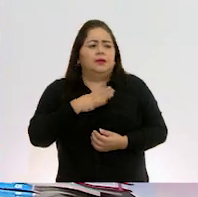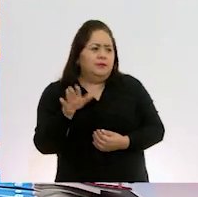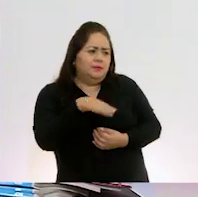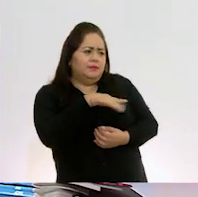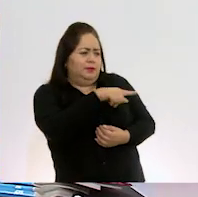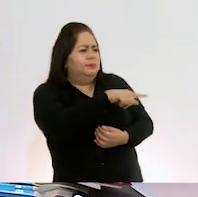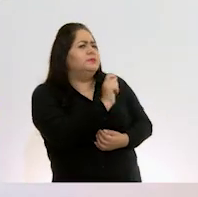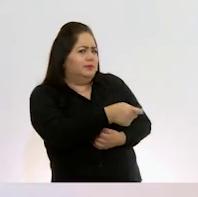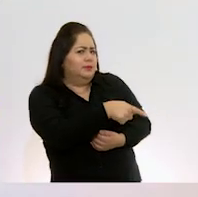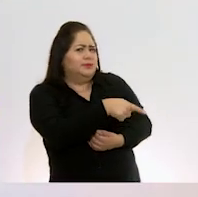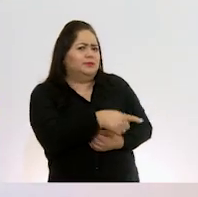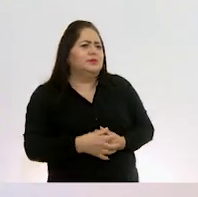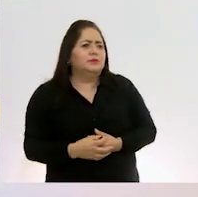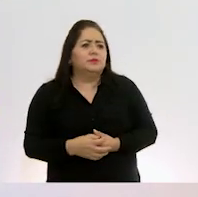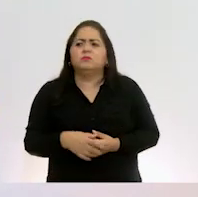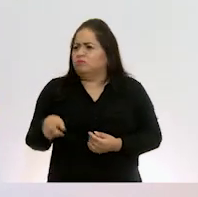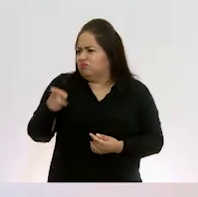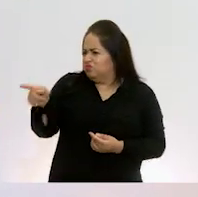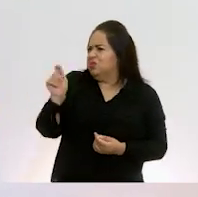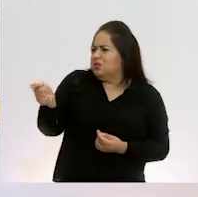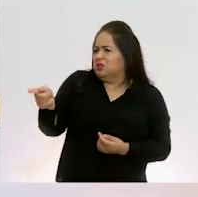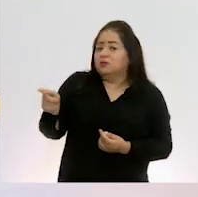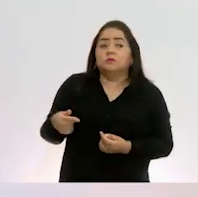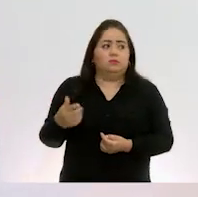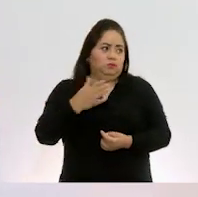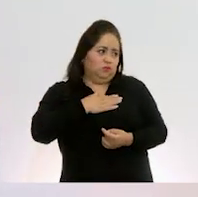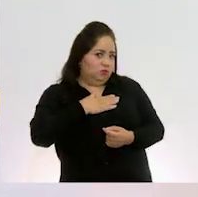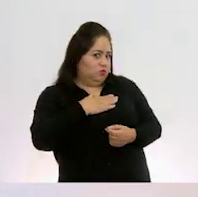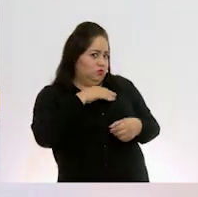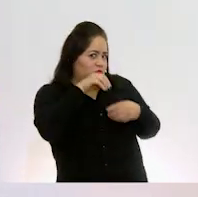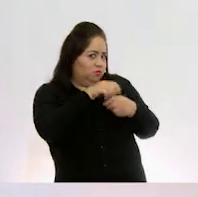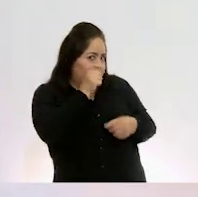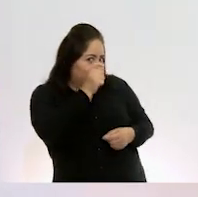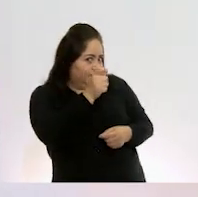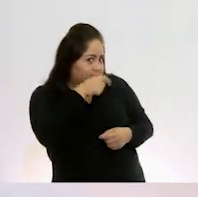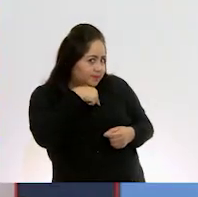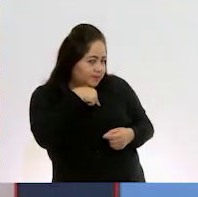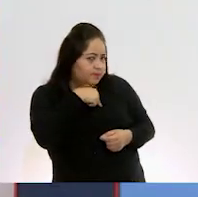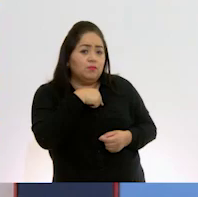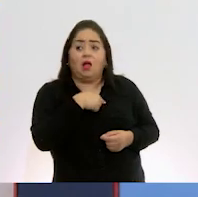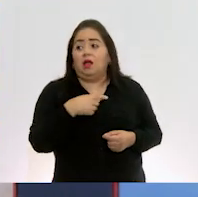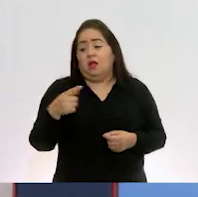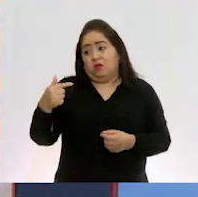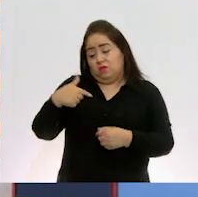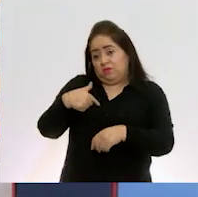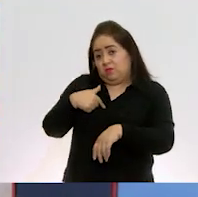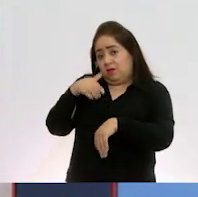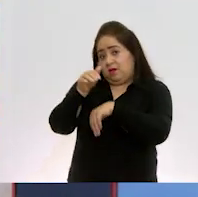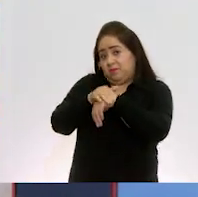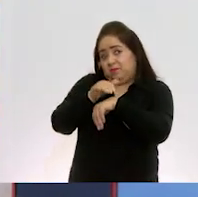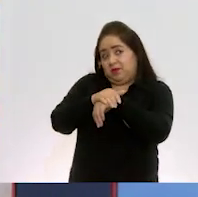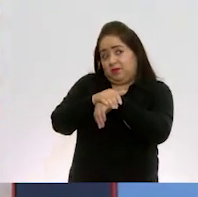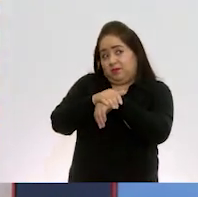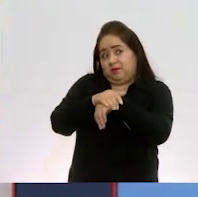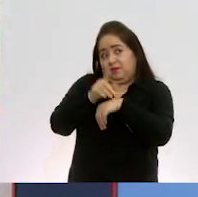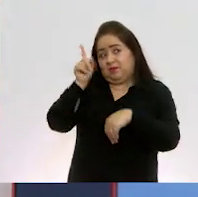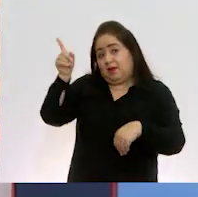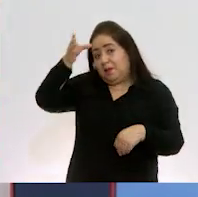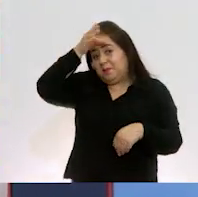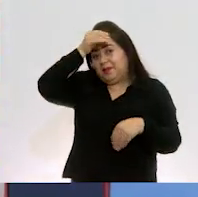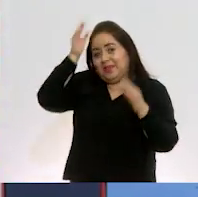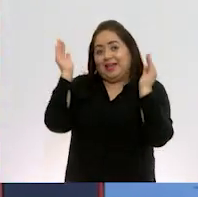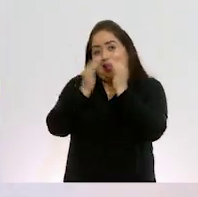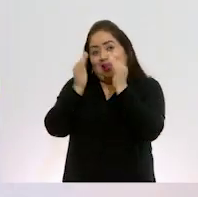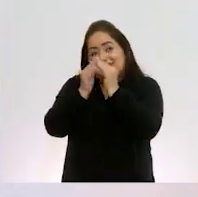Disculpa, ¿tú quién eres? ¿Tú quién eres? Yo soy un agente secreta. Yo soy amigo de Aprende en